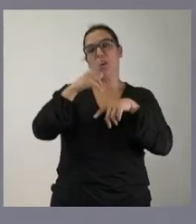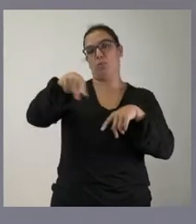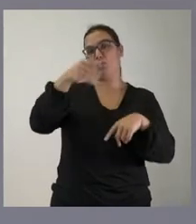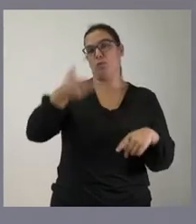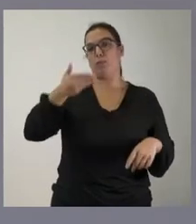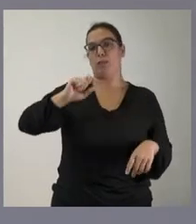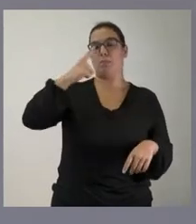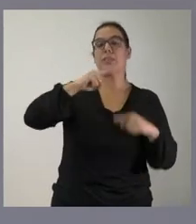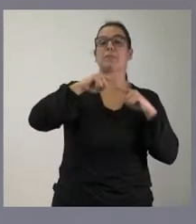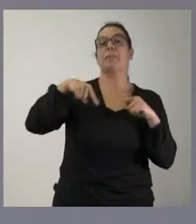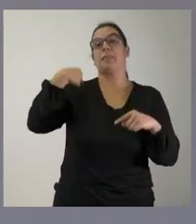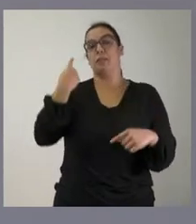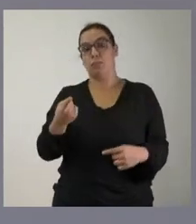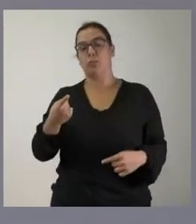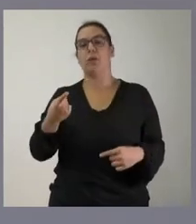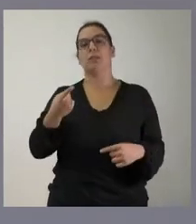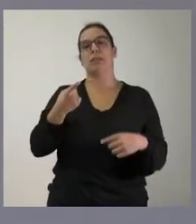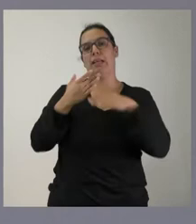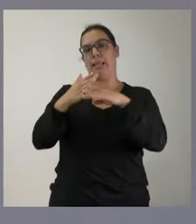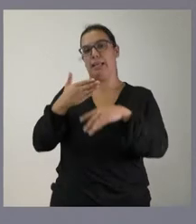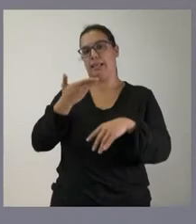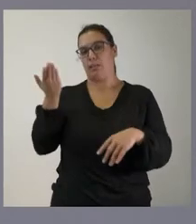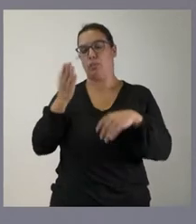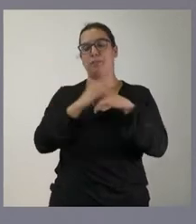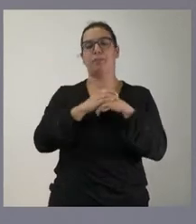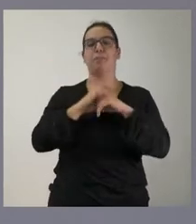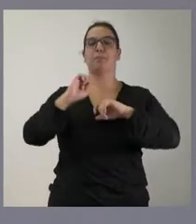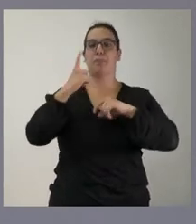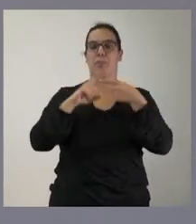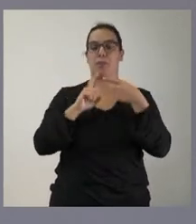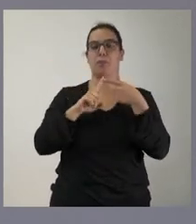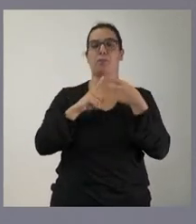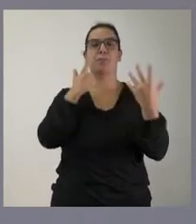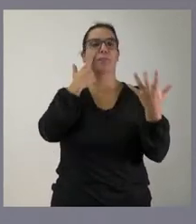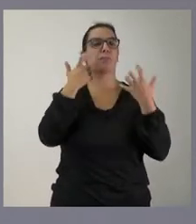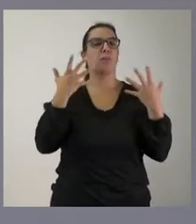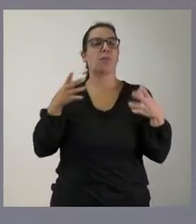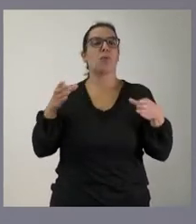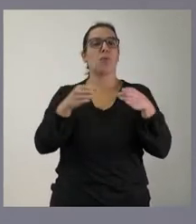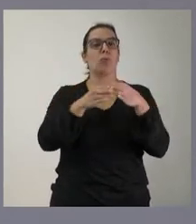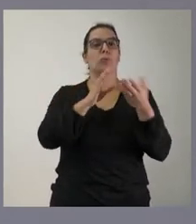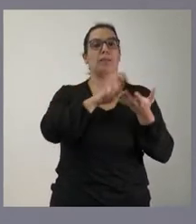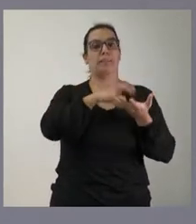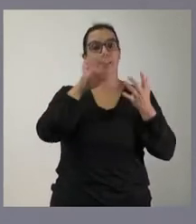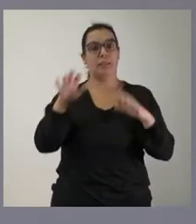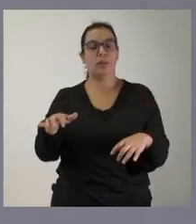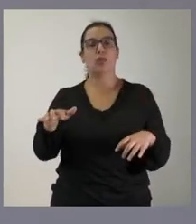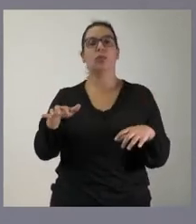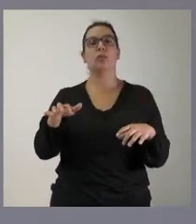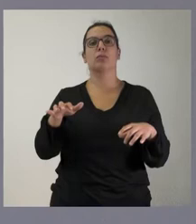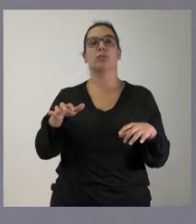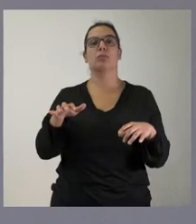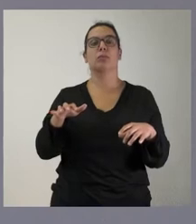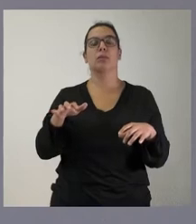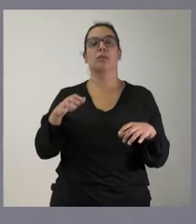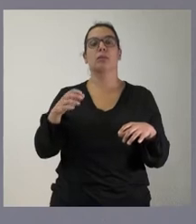y luego ya relataré el resto en primer lugar es destacable que la junta de Castilla y león deja sin efecto